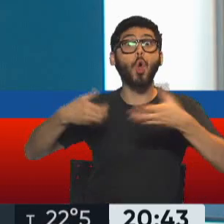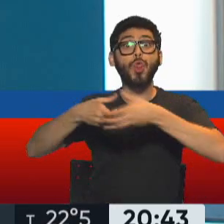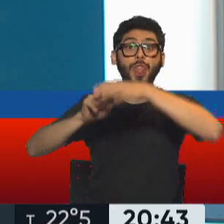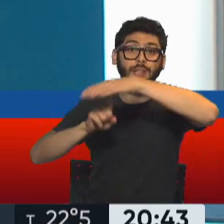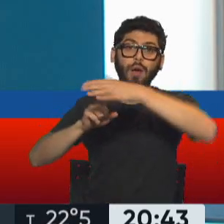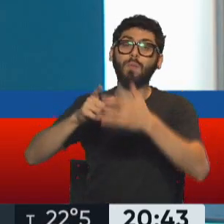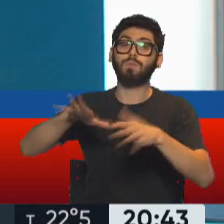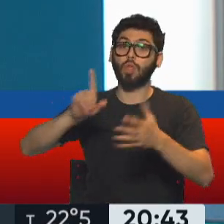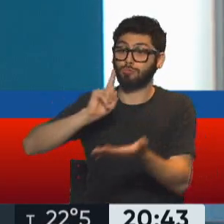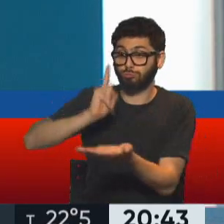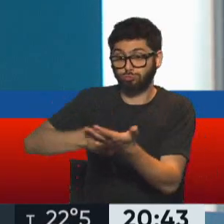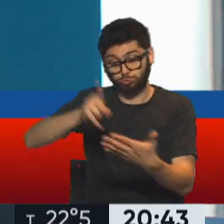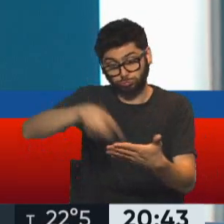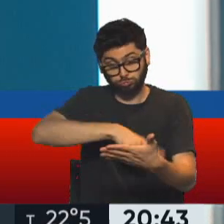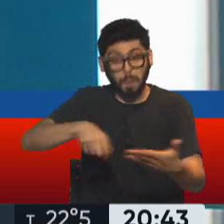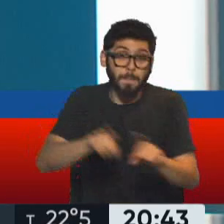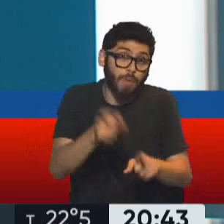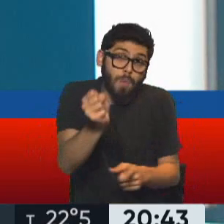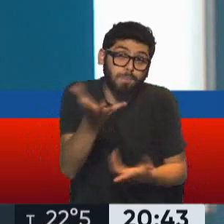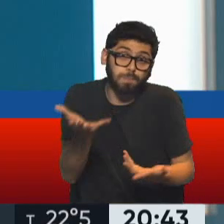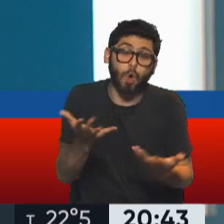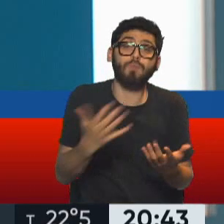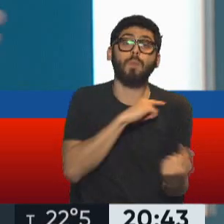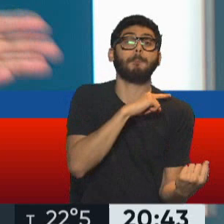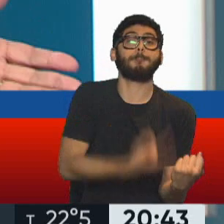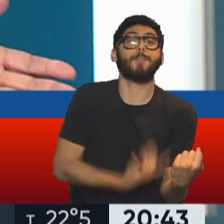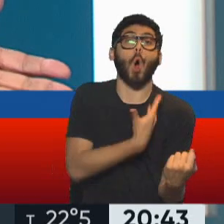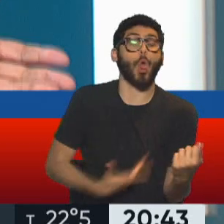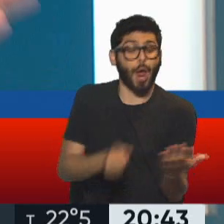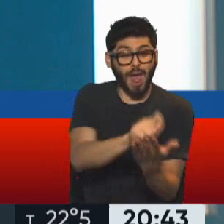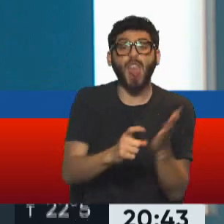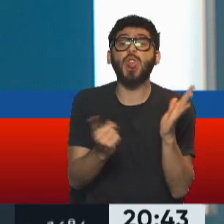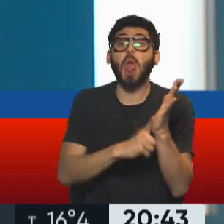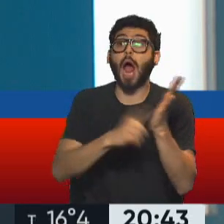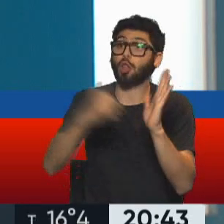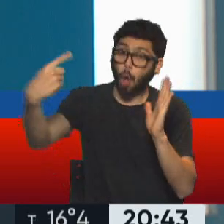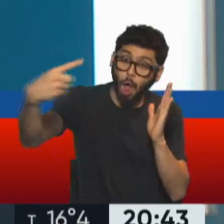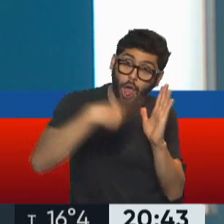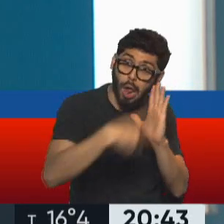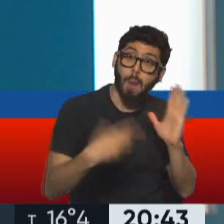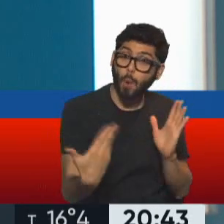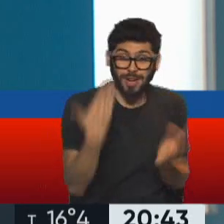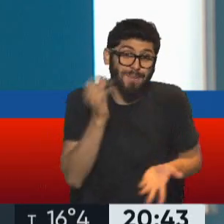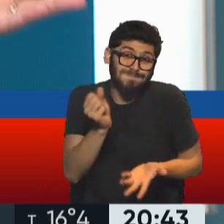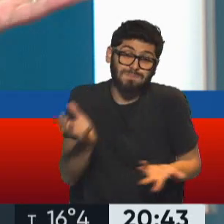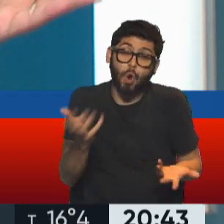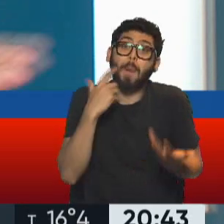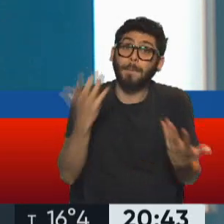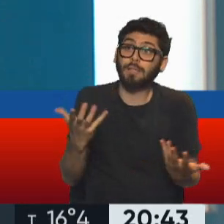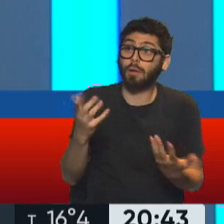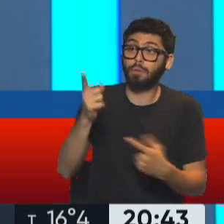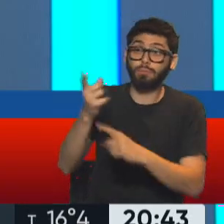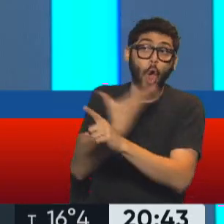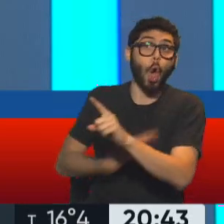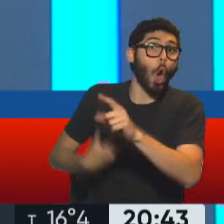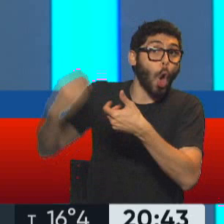y derogar, como lo hizo, un decreto del Ejecutivo. Por lo tanto, hay que pensar si no es igual un gobierno. Hay tantas